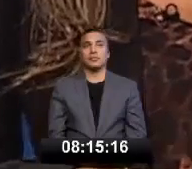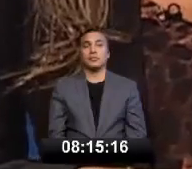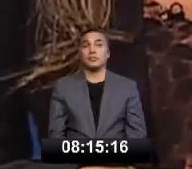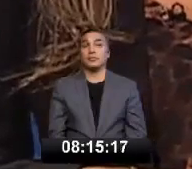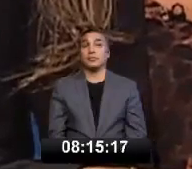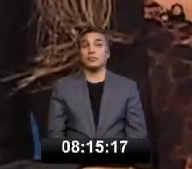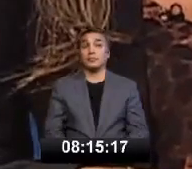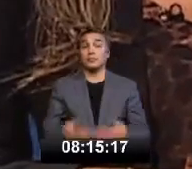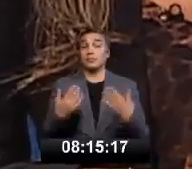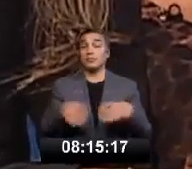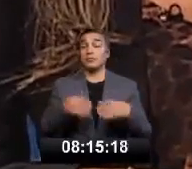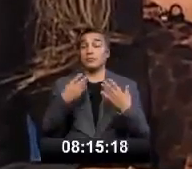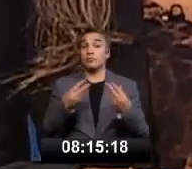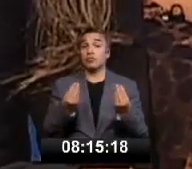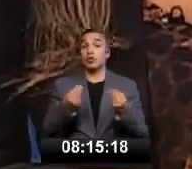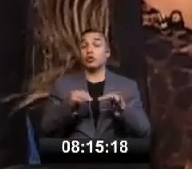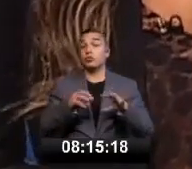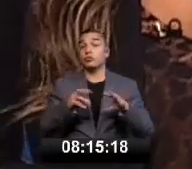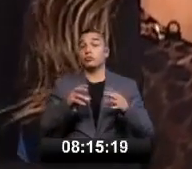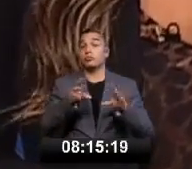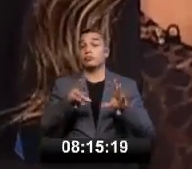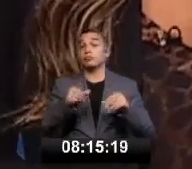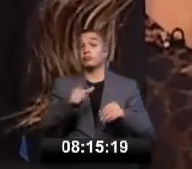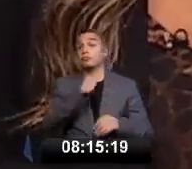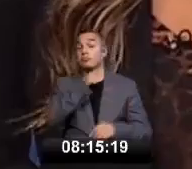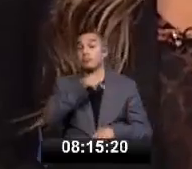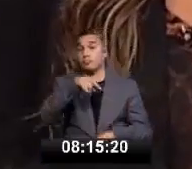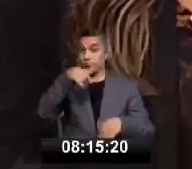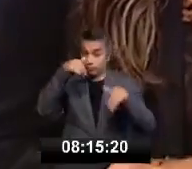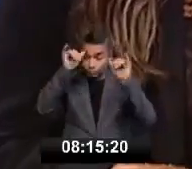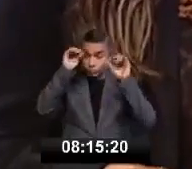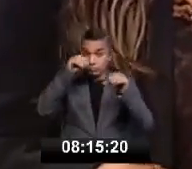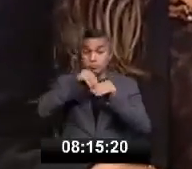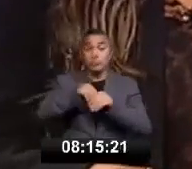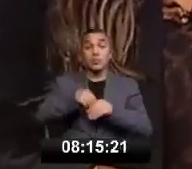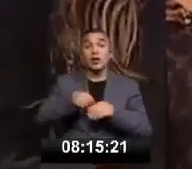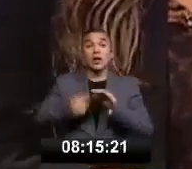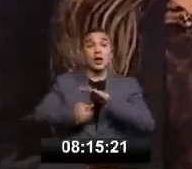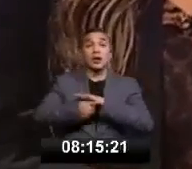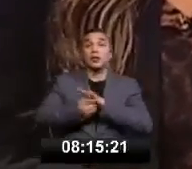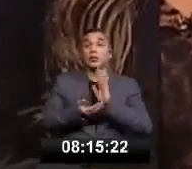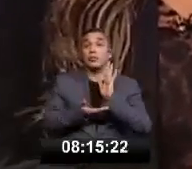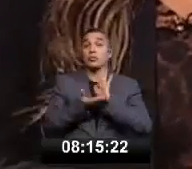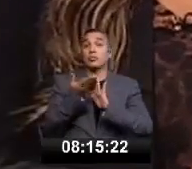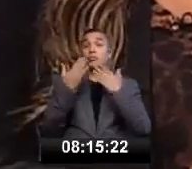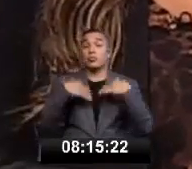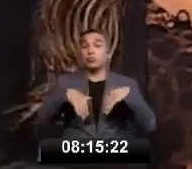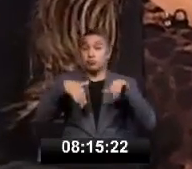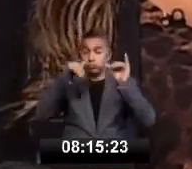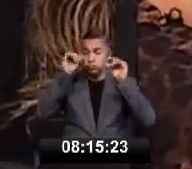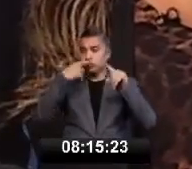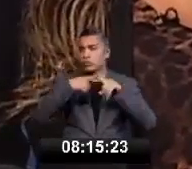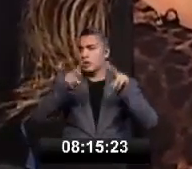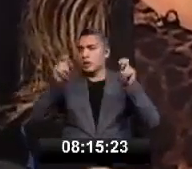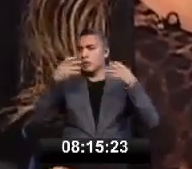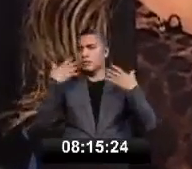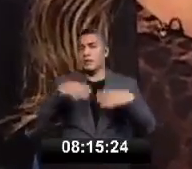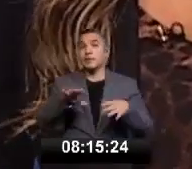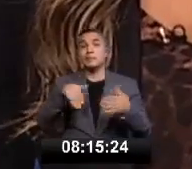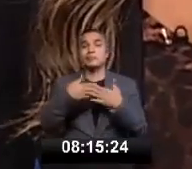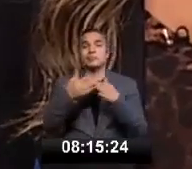Y el AMPA también arremete en contra de ganaderos del litoral y de Galápagos. El incremento del abigeato y otros delitos